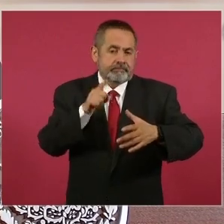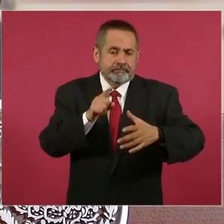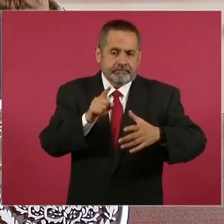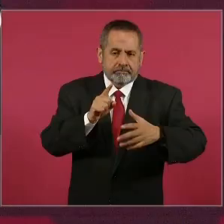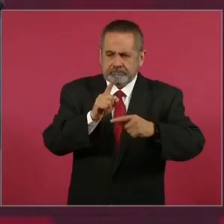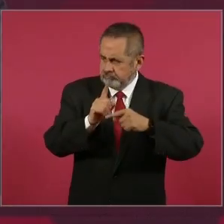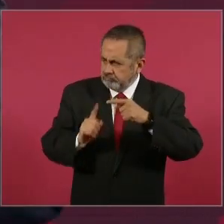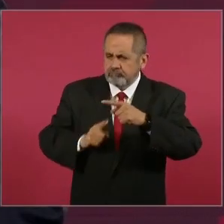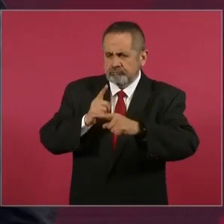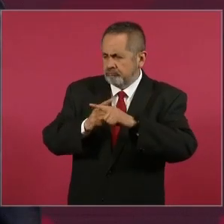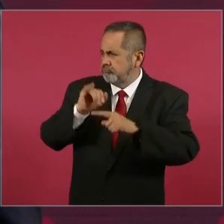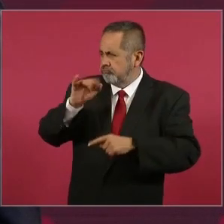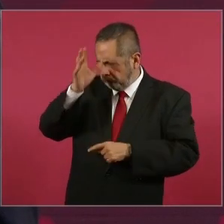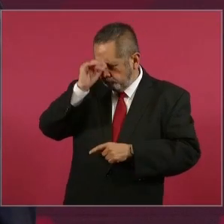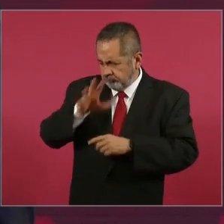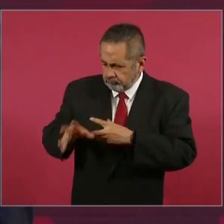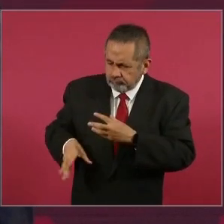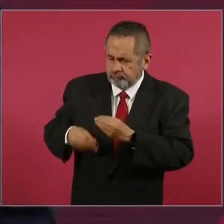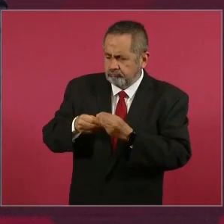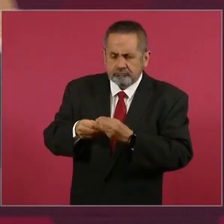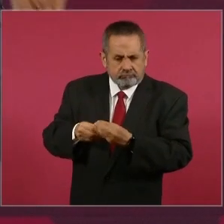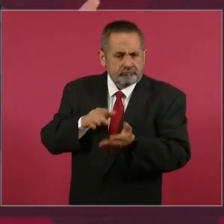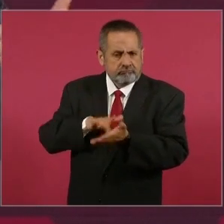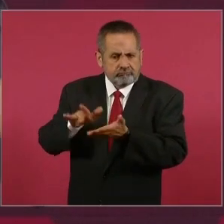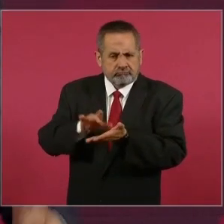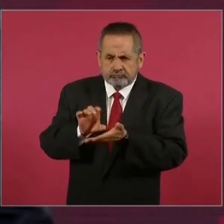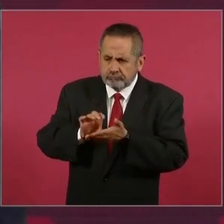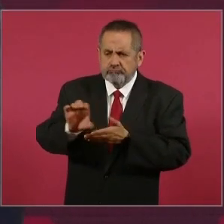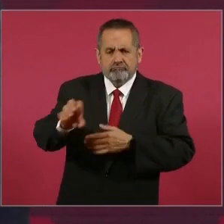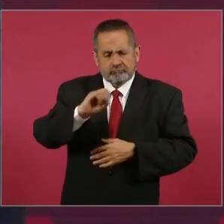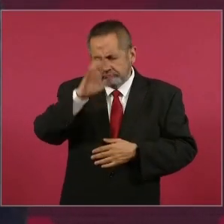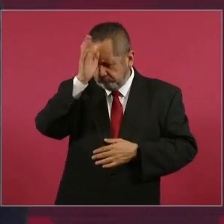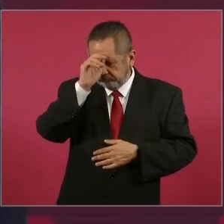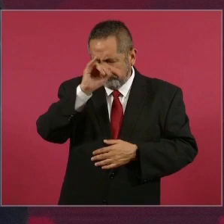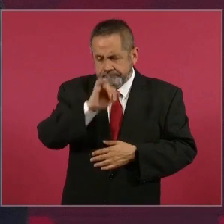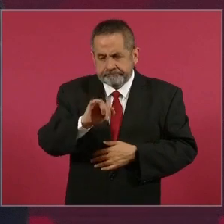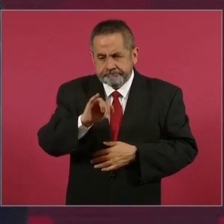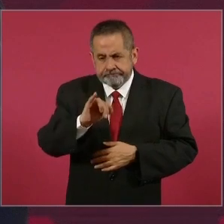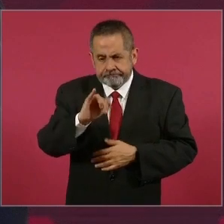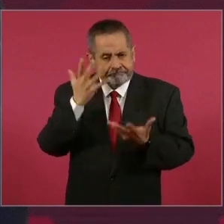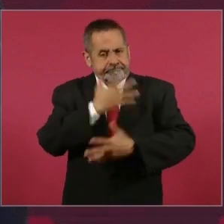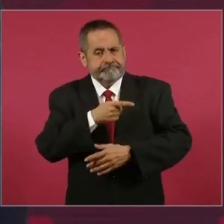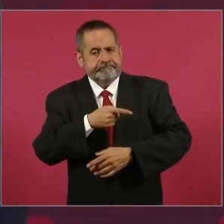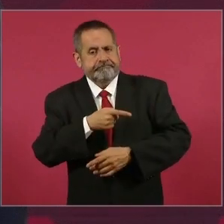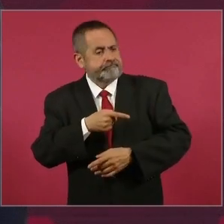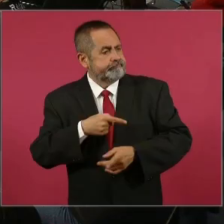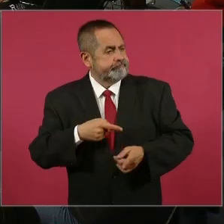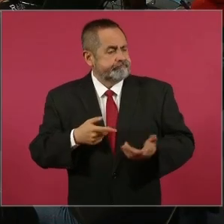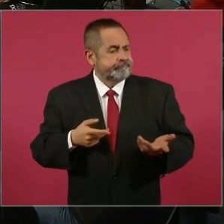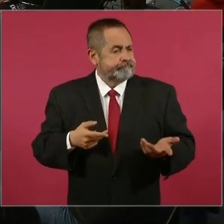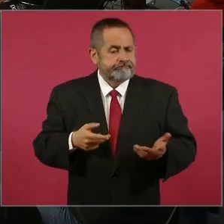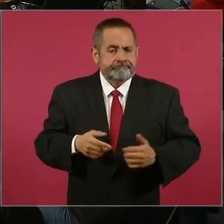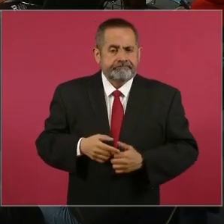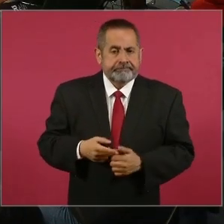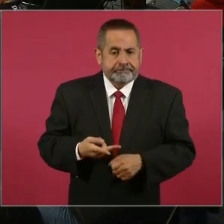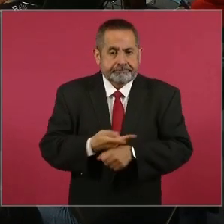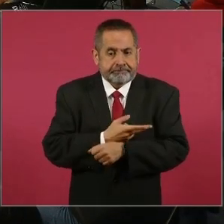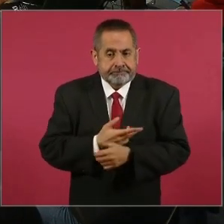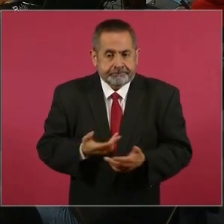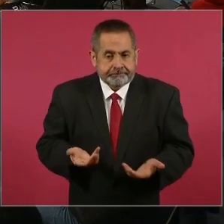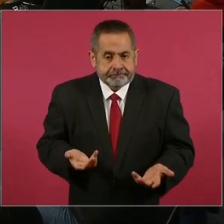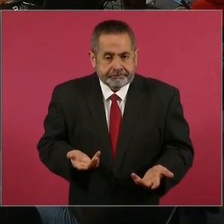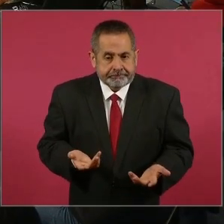se sumaron y estaban de acuerdo qué